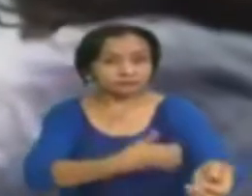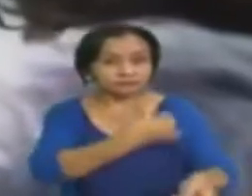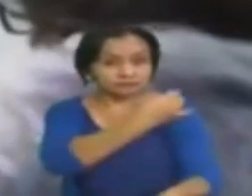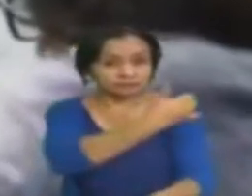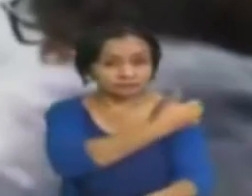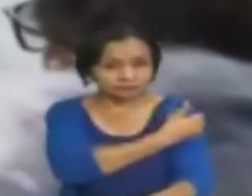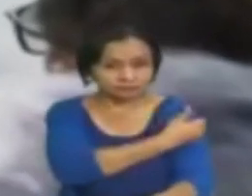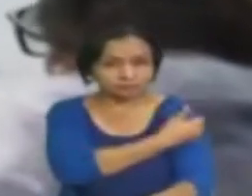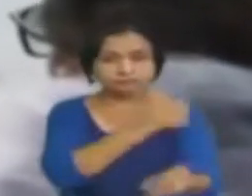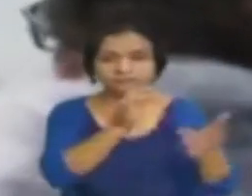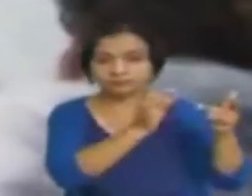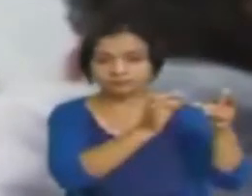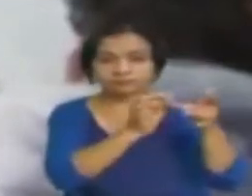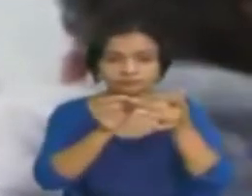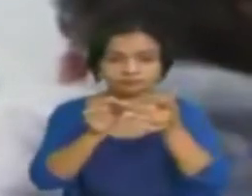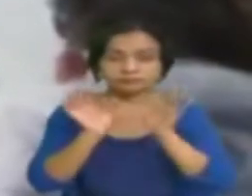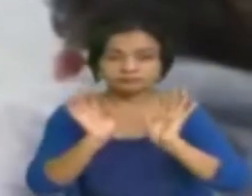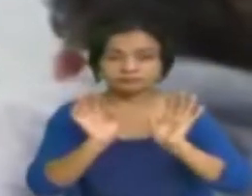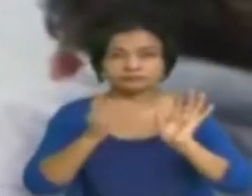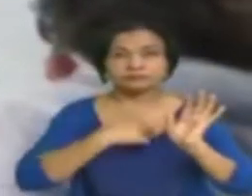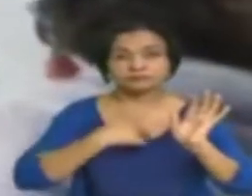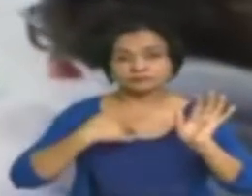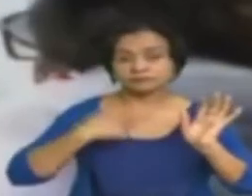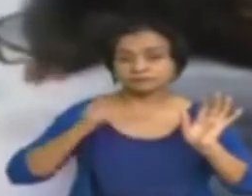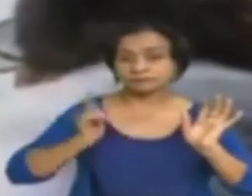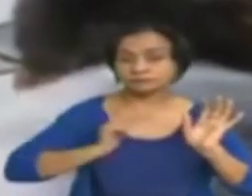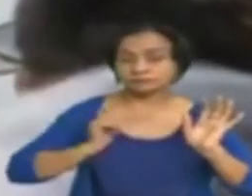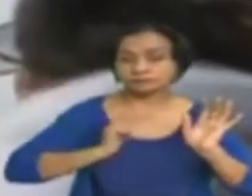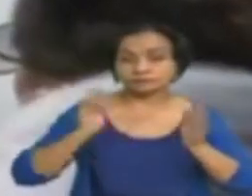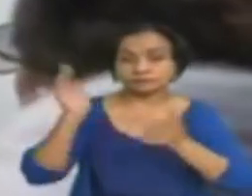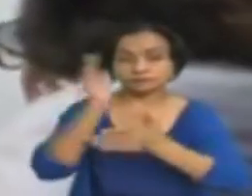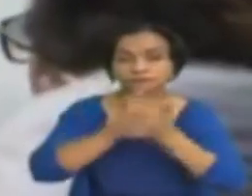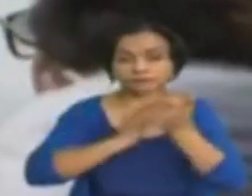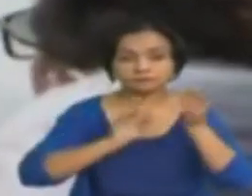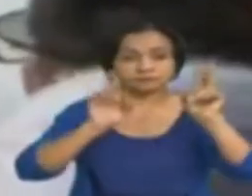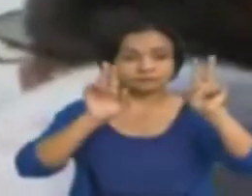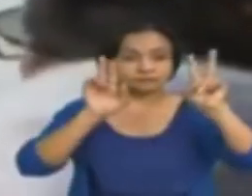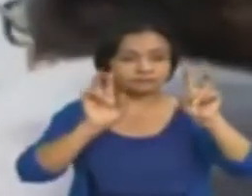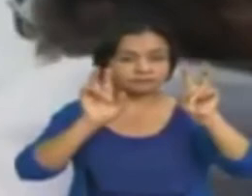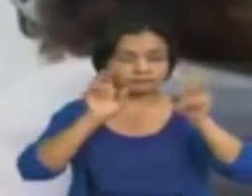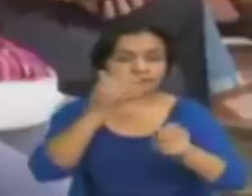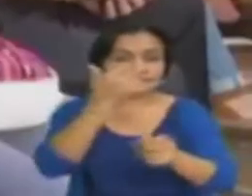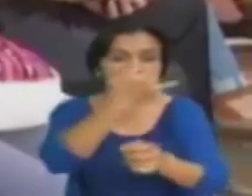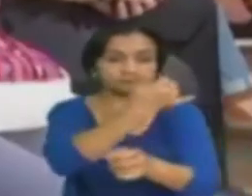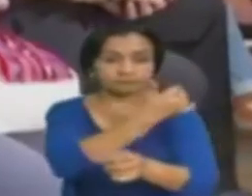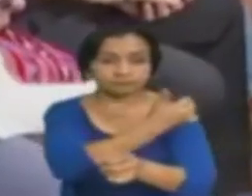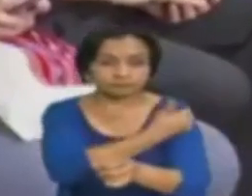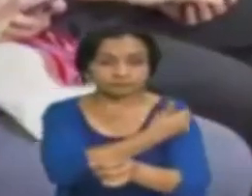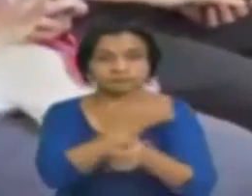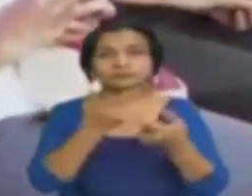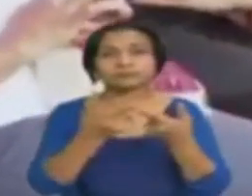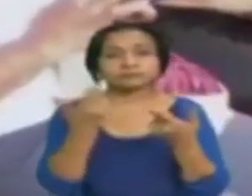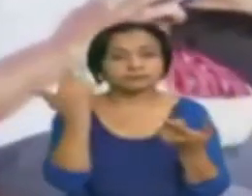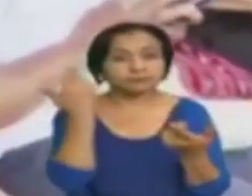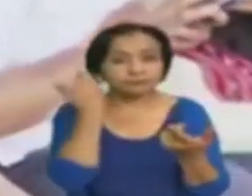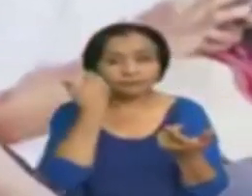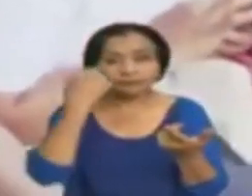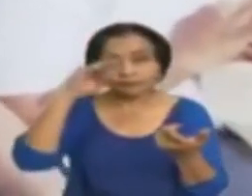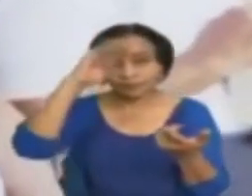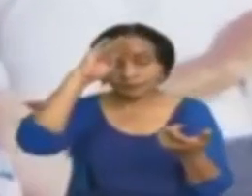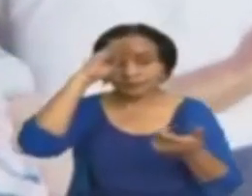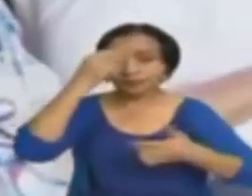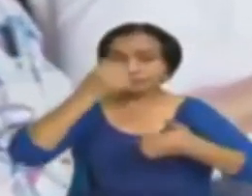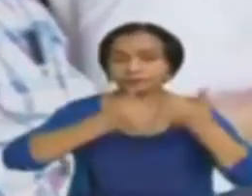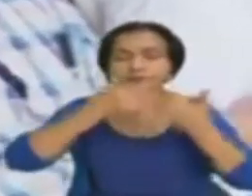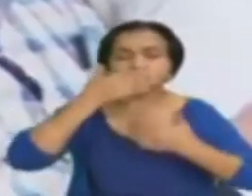están circulando. Acá tengo que hacer algo que, espero no ser muy técnico, pero algunas de